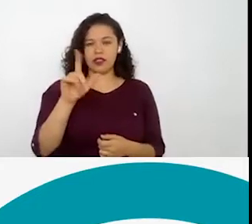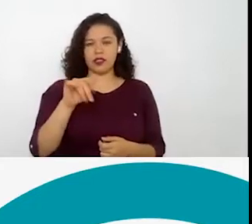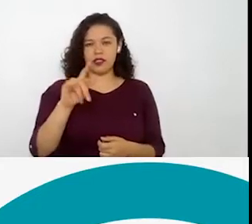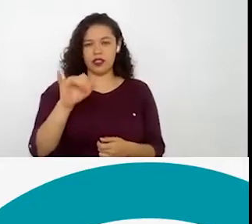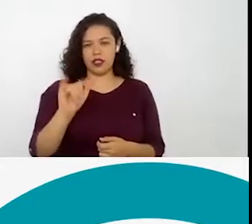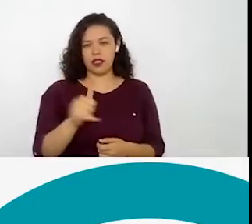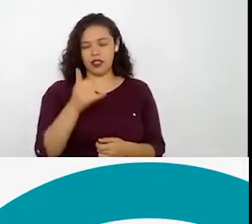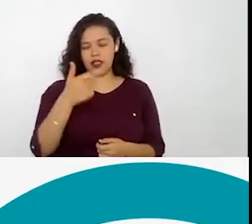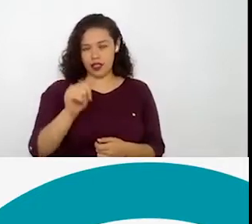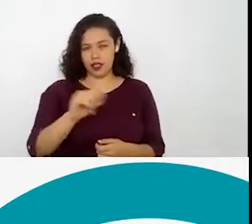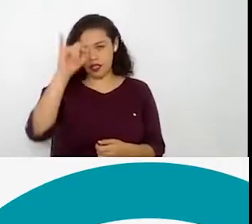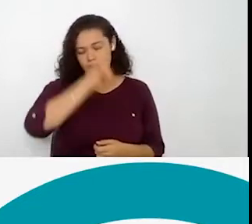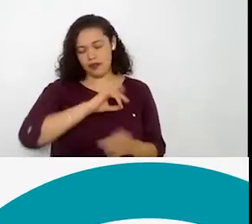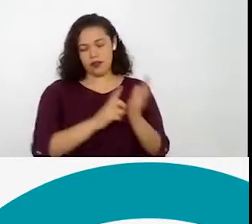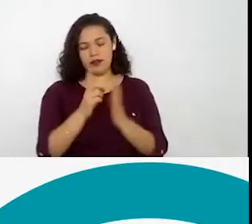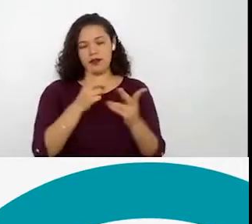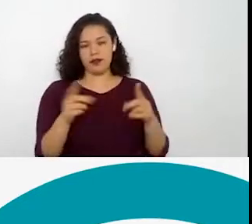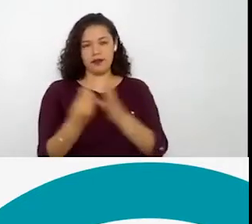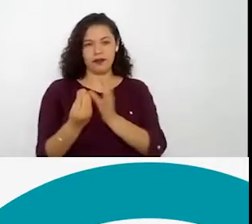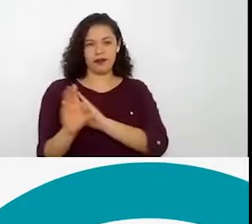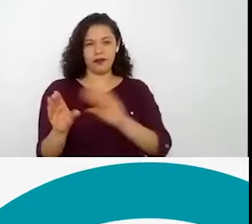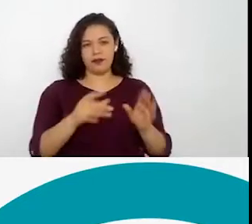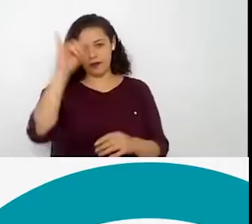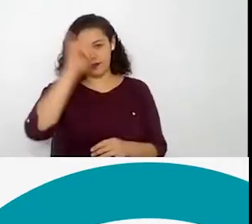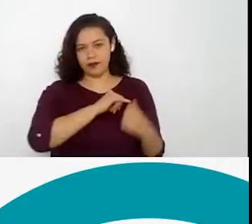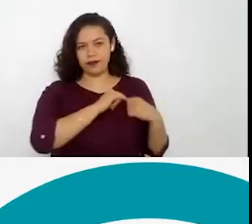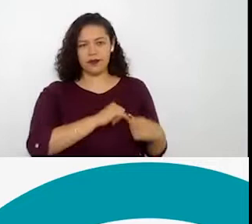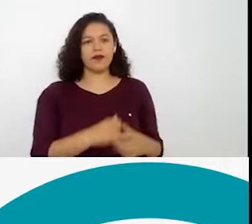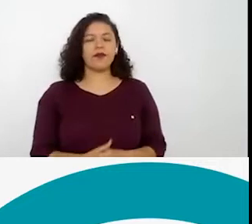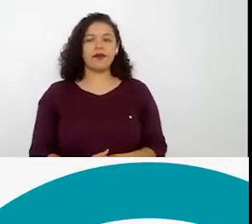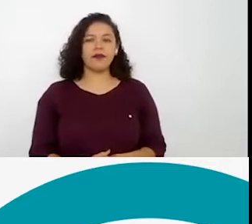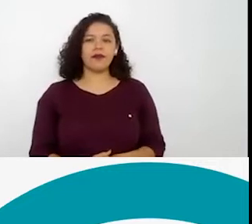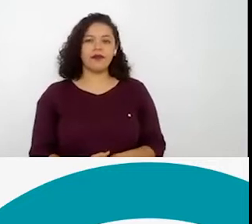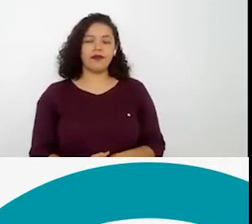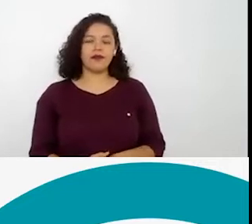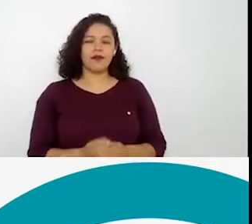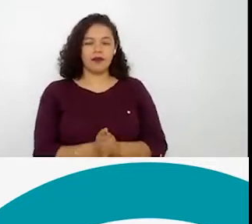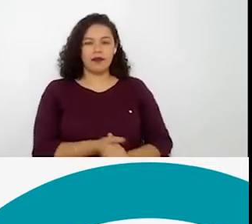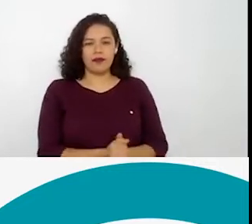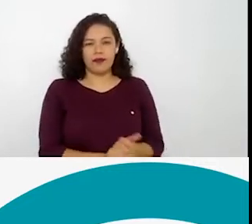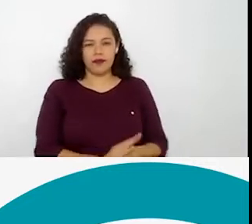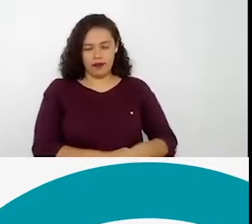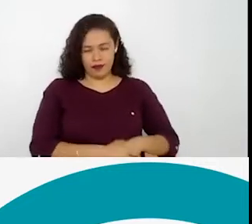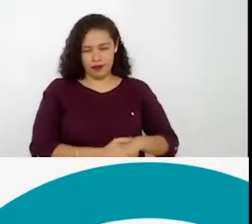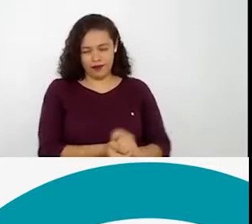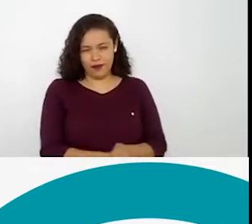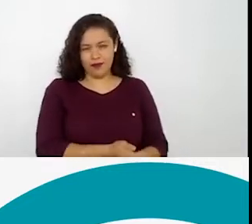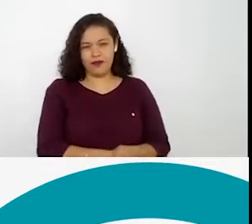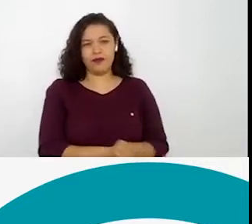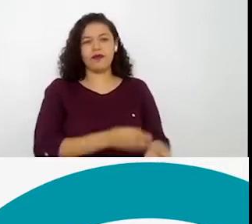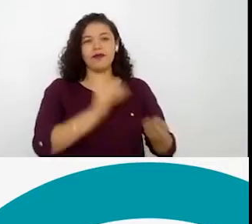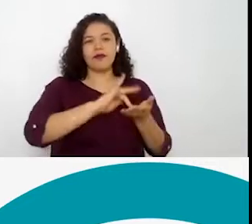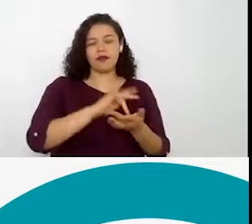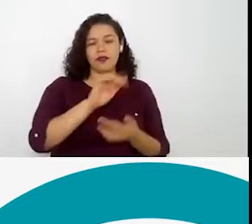del departamento de desarrollo y capacitación Muchísimas gracias Ruth buenos días a todos para